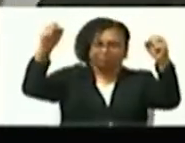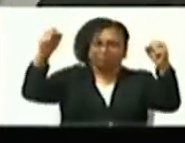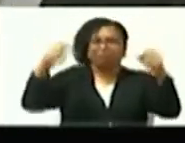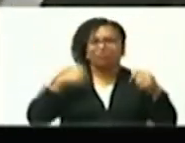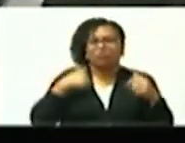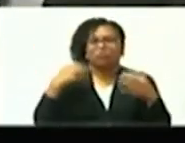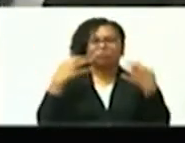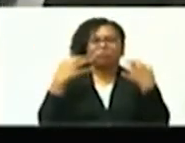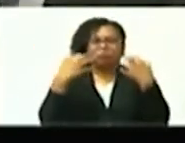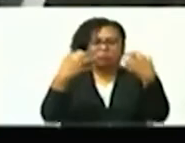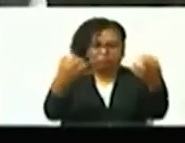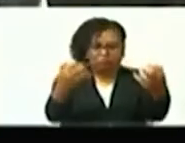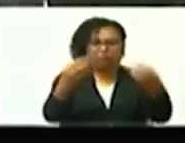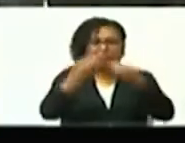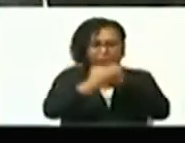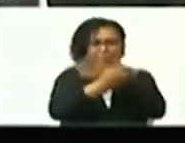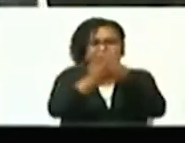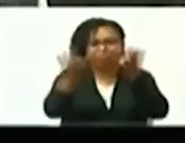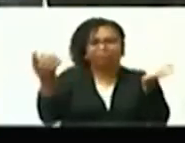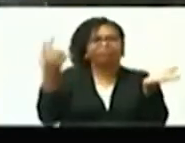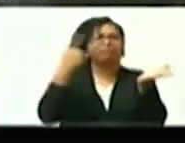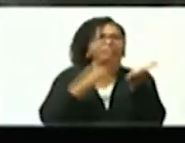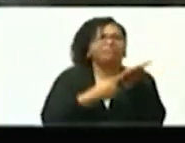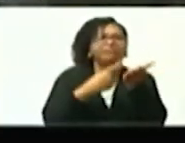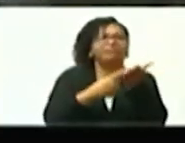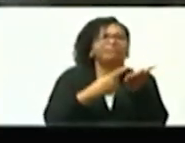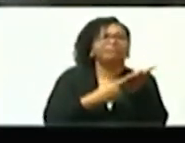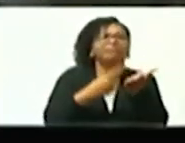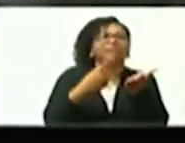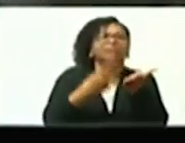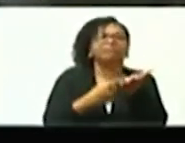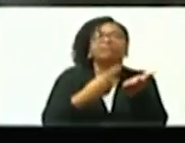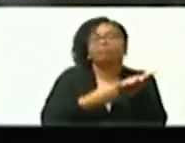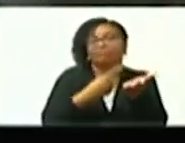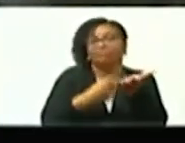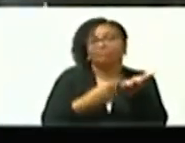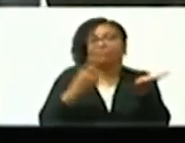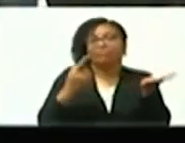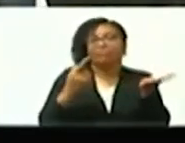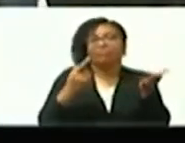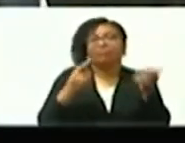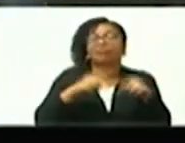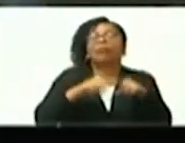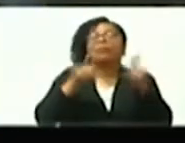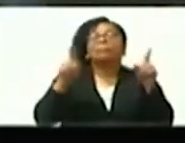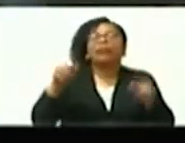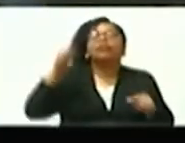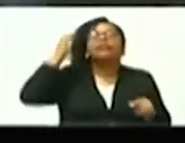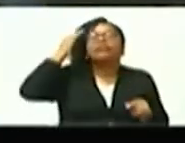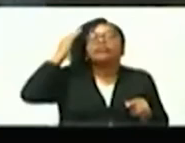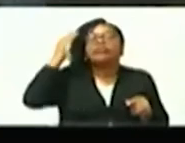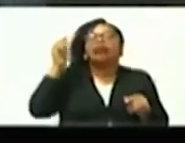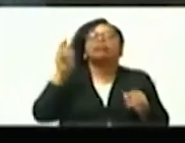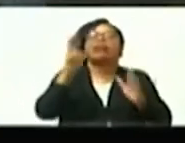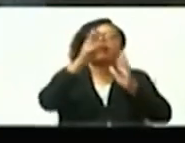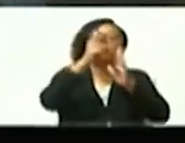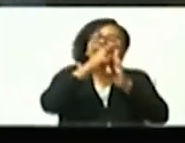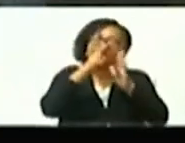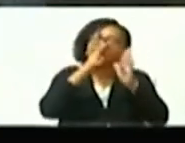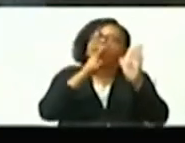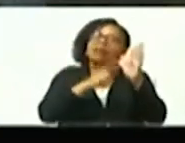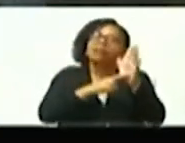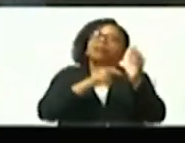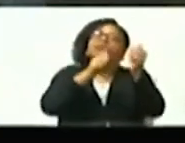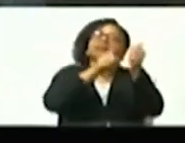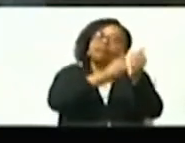la reflexión. Porque yo sé que quizás no es exactamente objeto del debate, pero sí del procedimiento en base al cual nosotros mismos